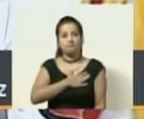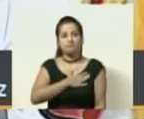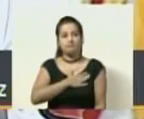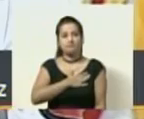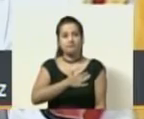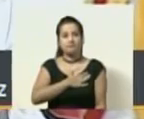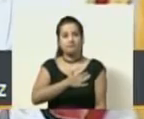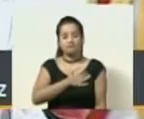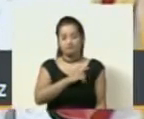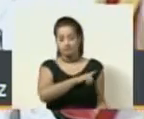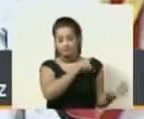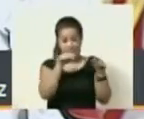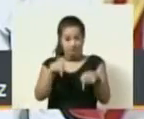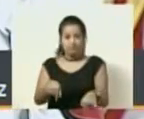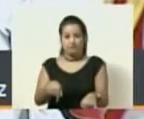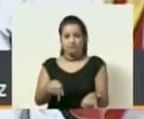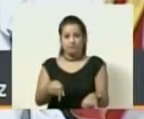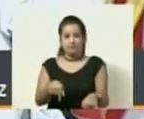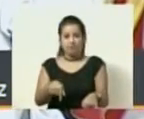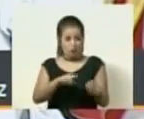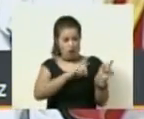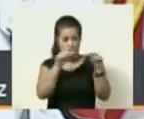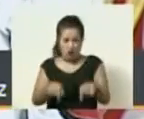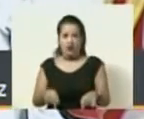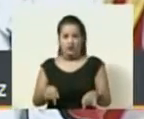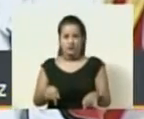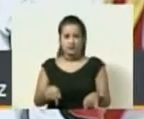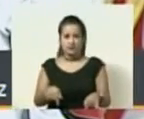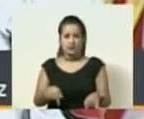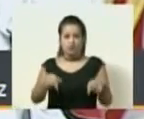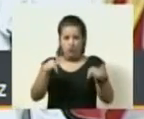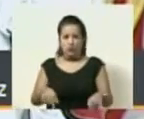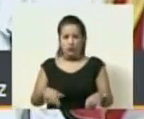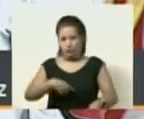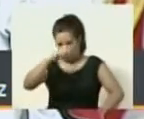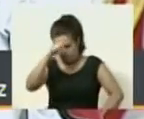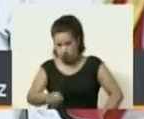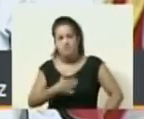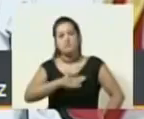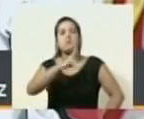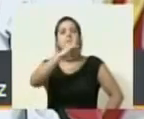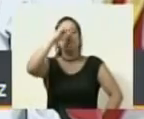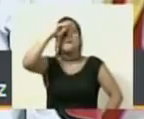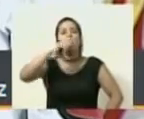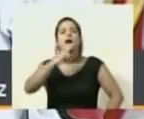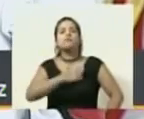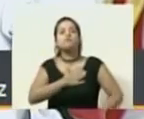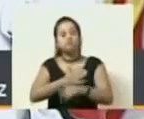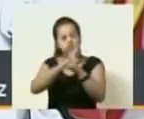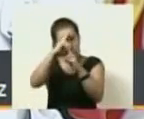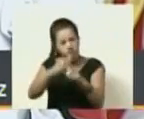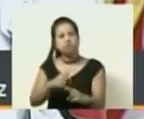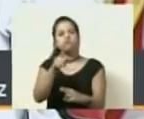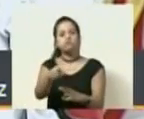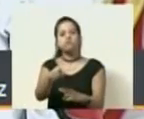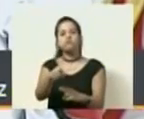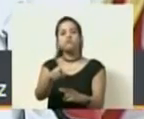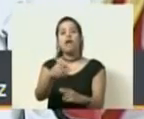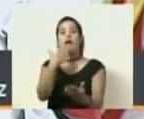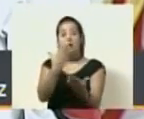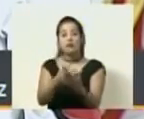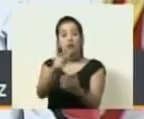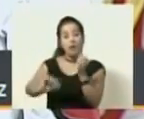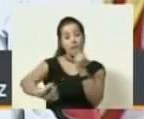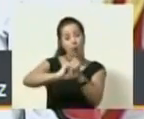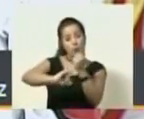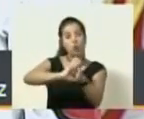Hoy en día, hoy mejor dicho, reivindico a mi padre porque voy a recibir mi